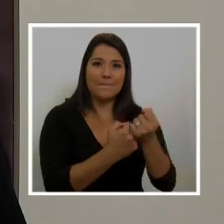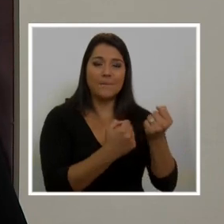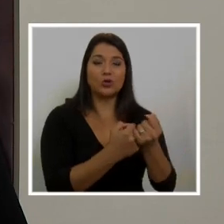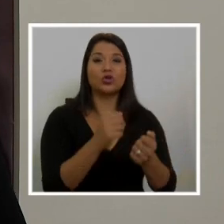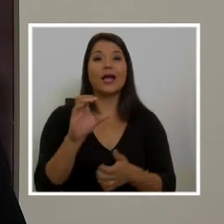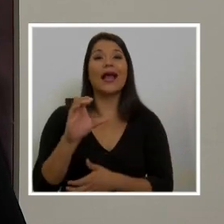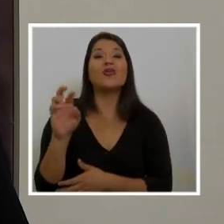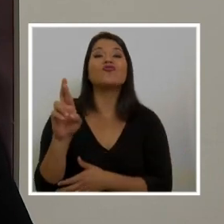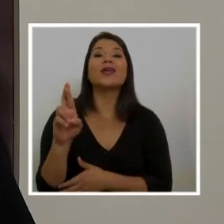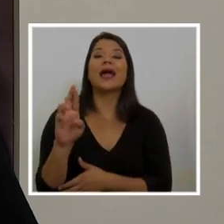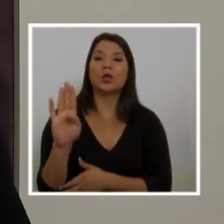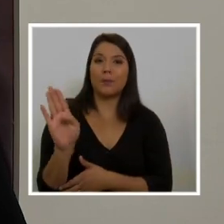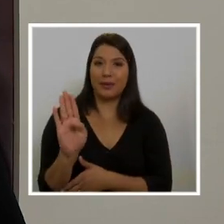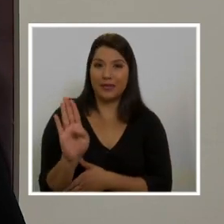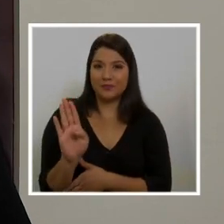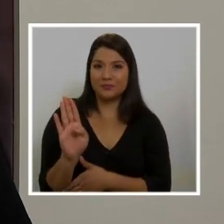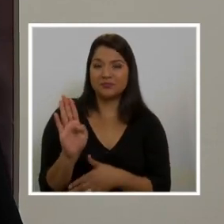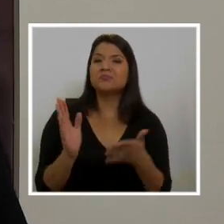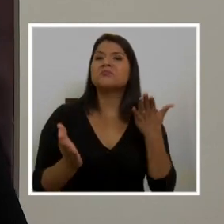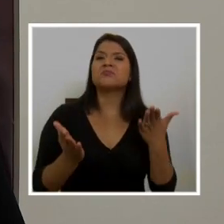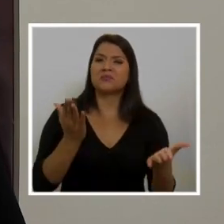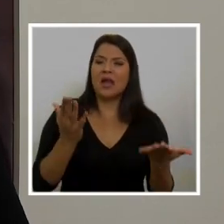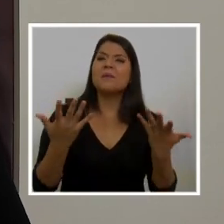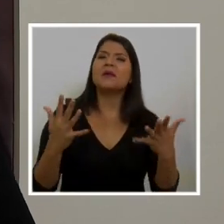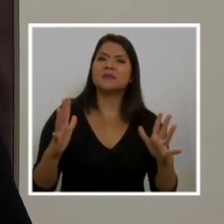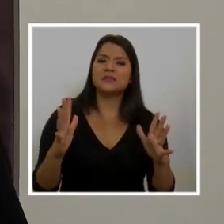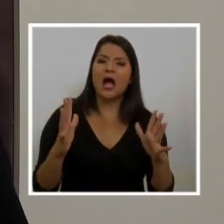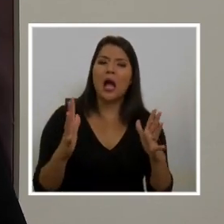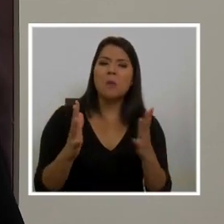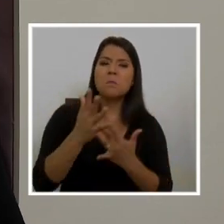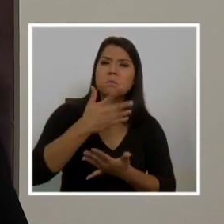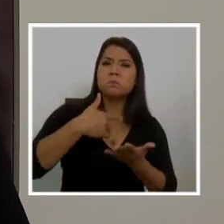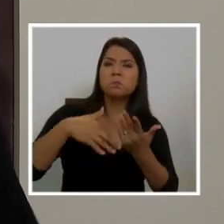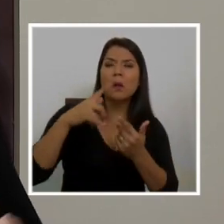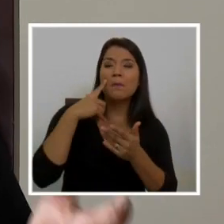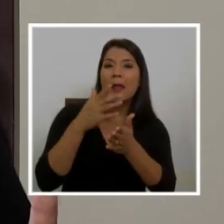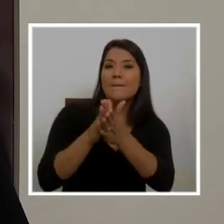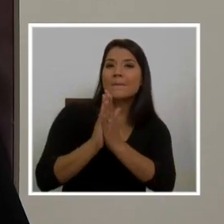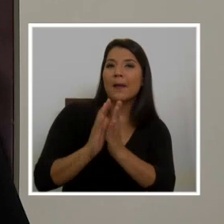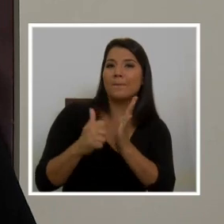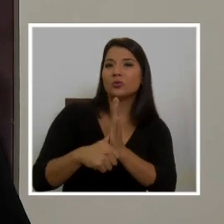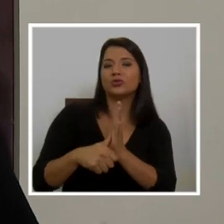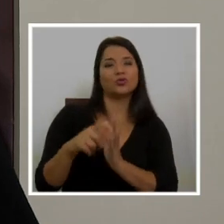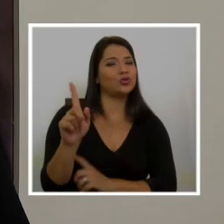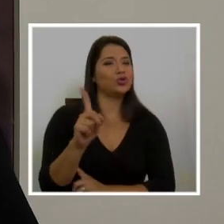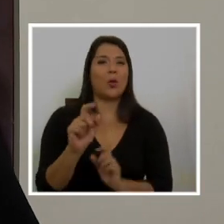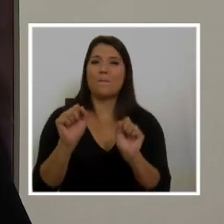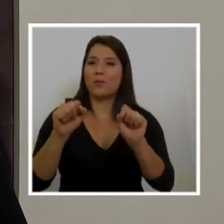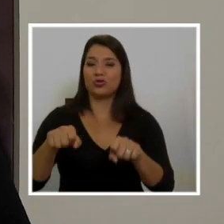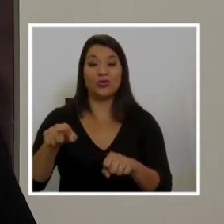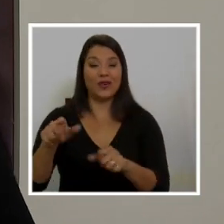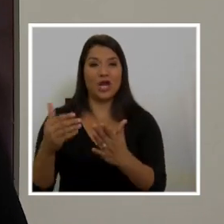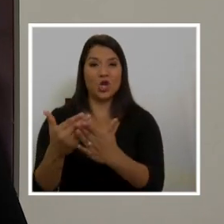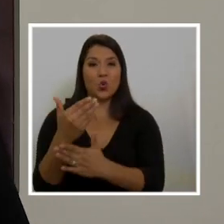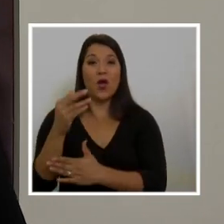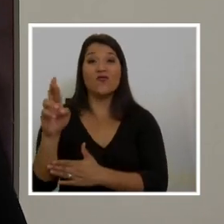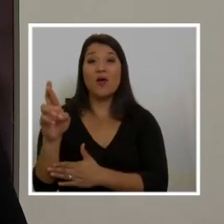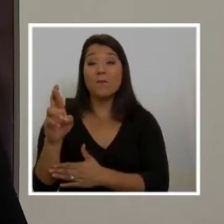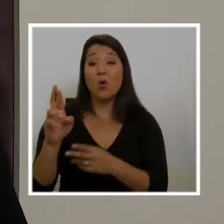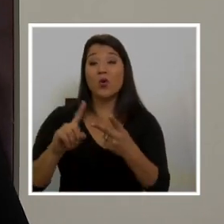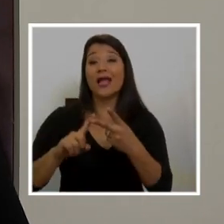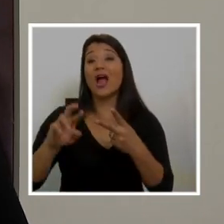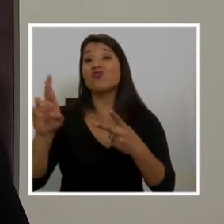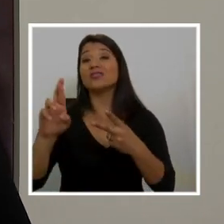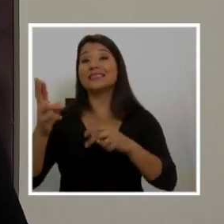habido posibles acercamientos para obtener sus votos. No es posible que Nueva República y